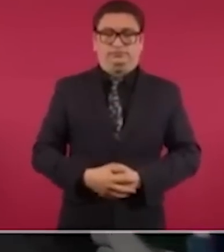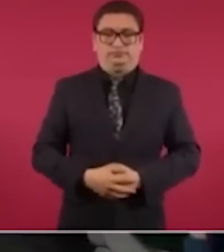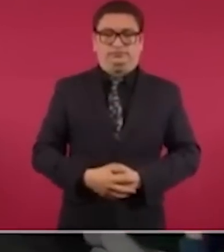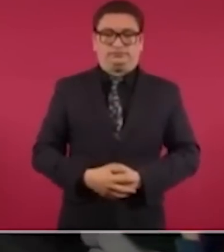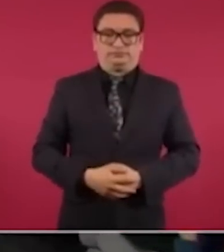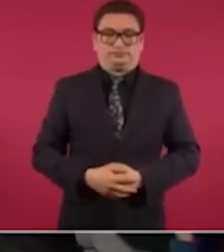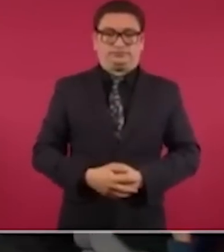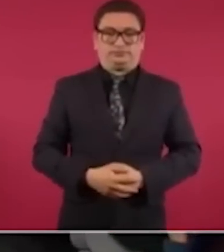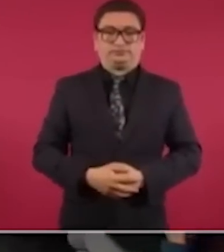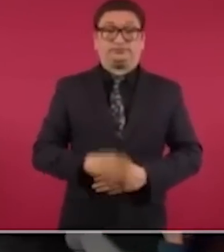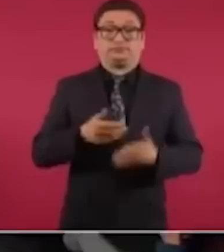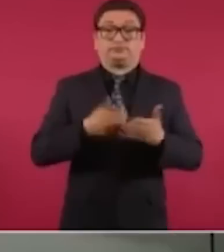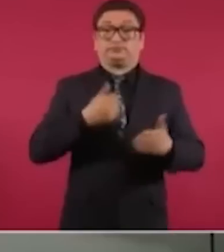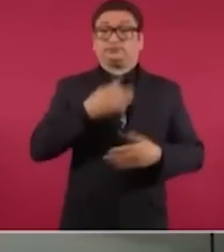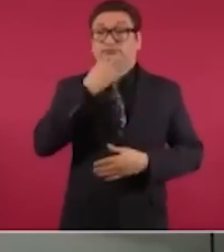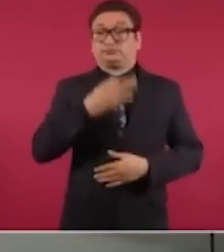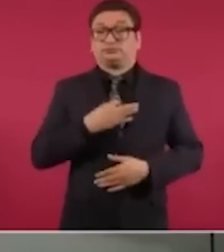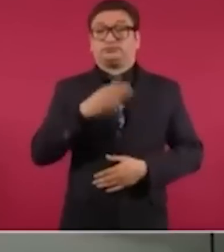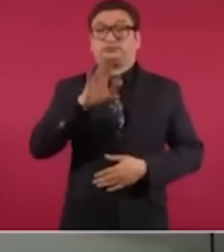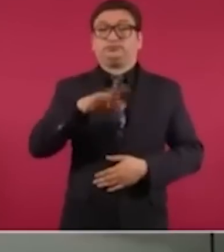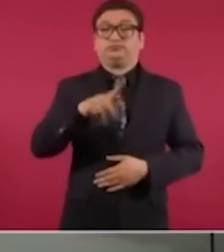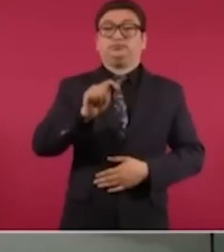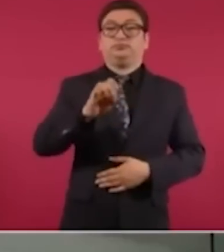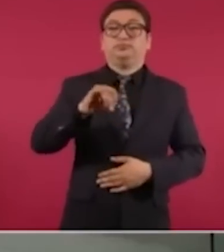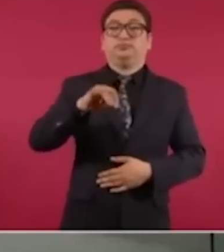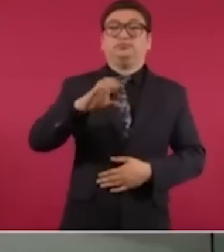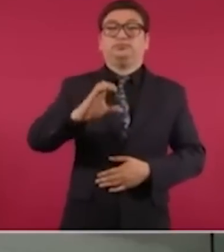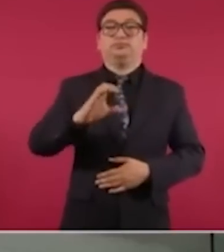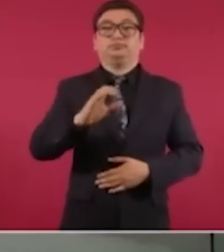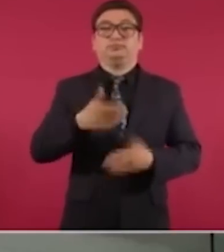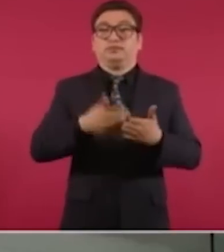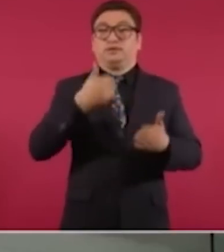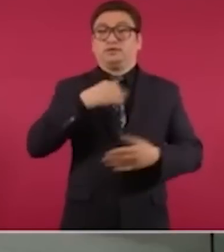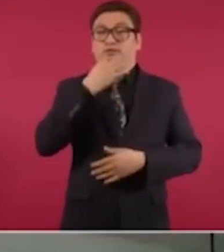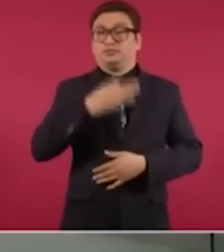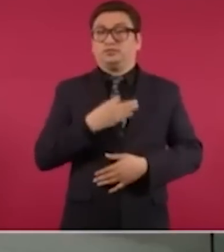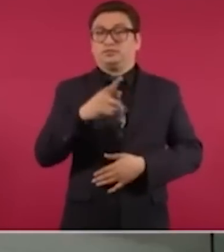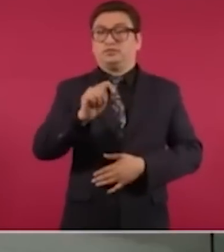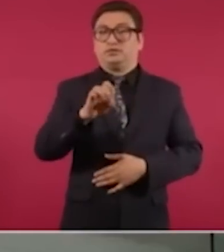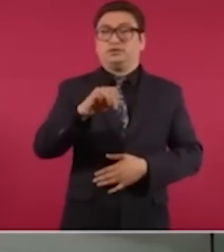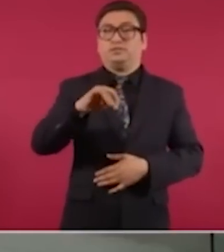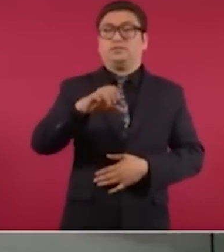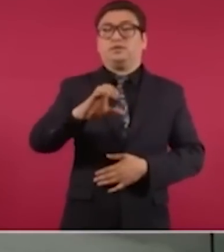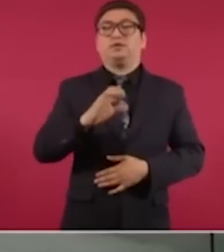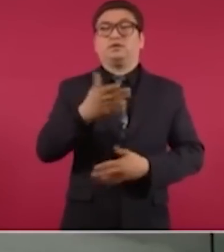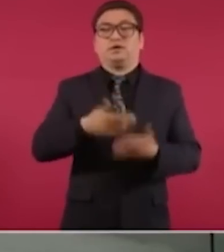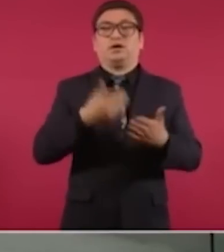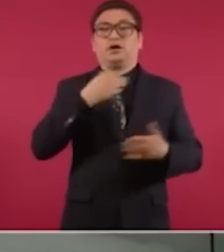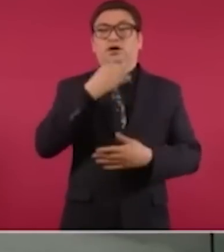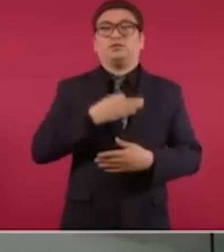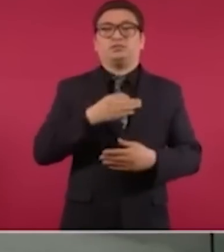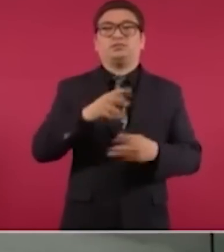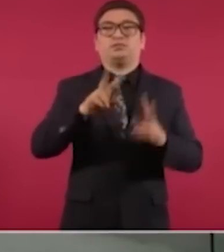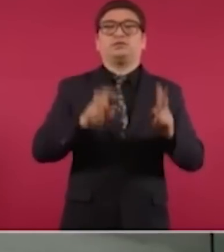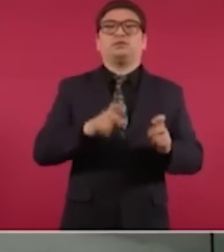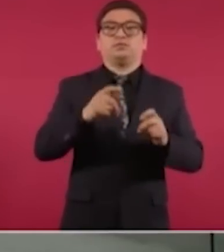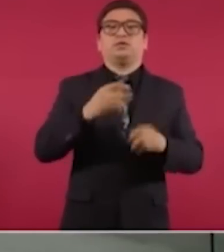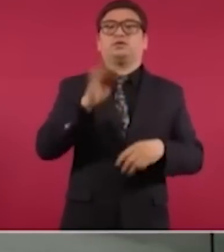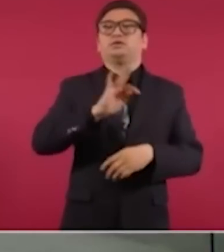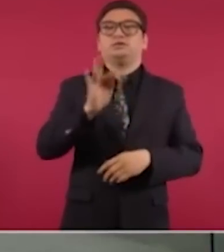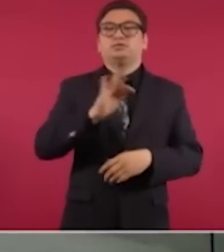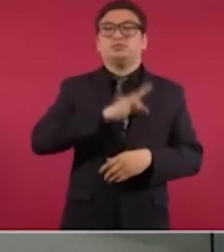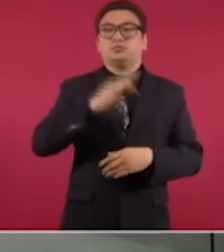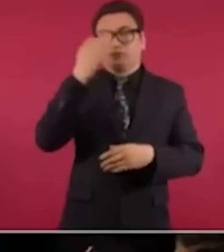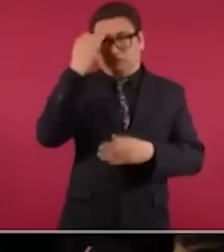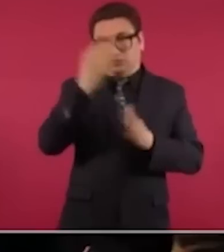y sientes Me comenta algo respecto a lo que le dije del tema Antes de que lo ponga nos Comenta algo respecto a la posibilidad de que